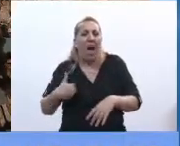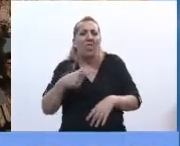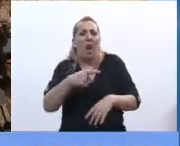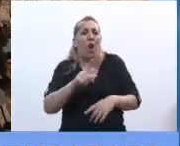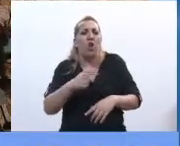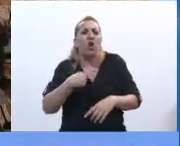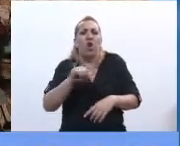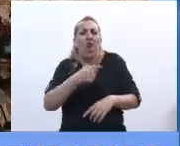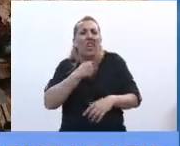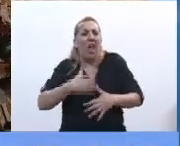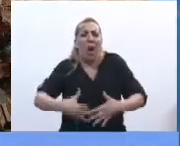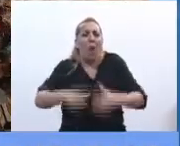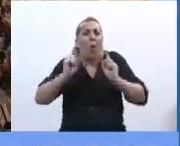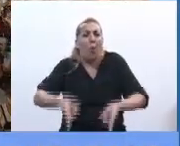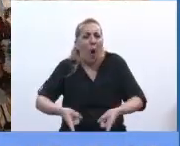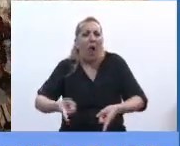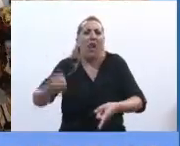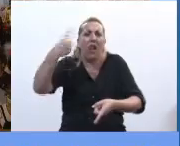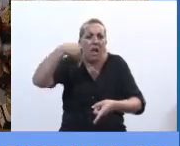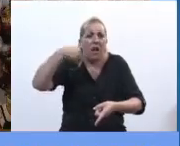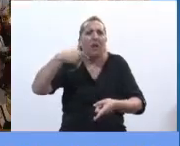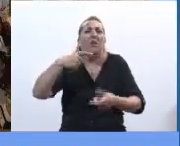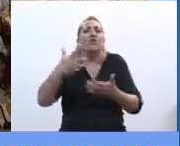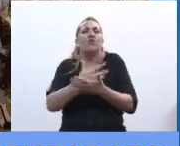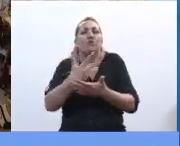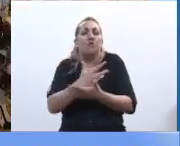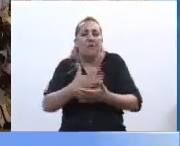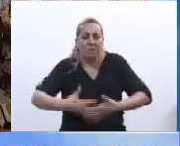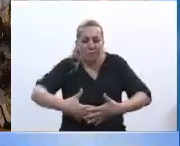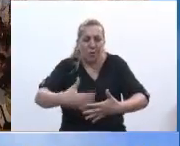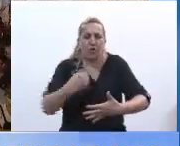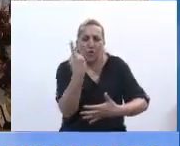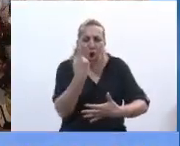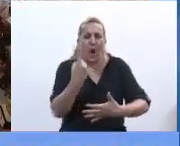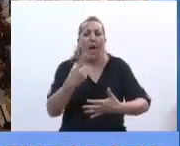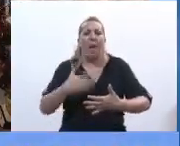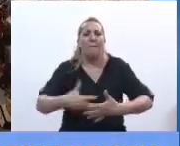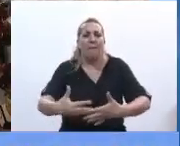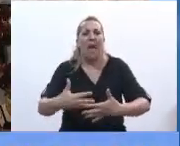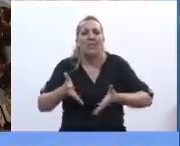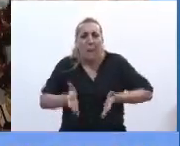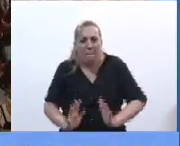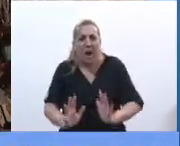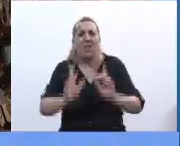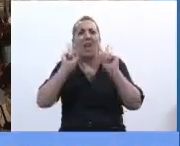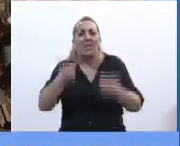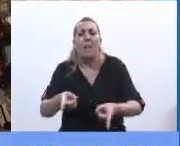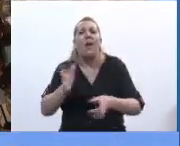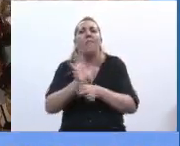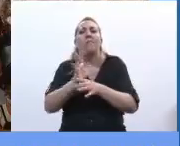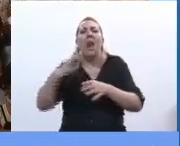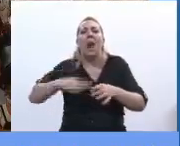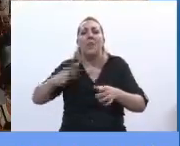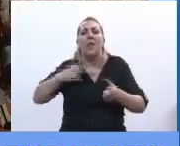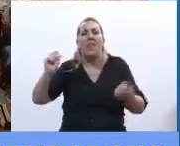y por lo tanto de sufrir no solo el embarazo y el parto sino una verdadera alteración de la vida